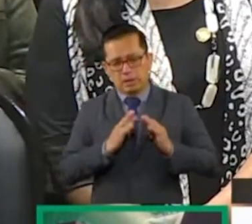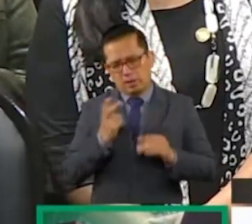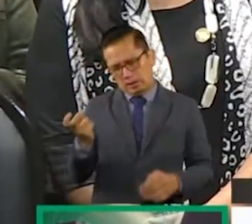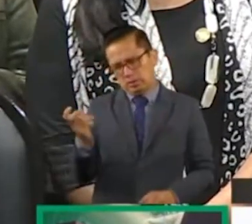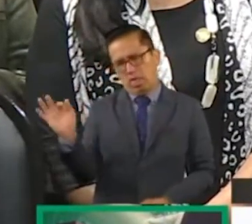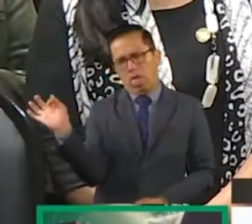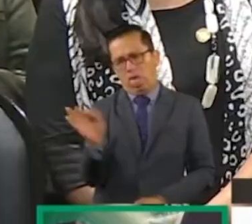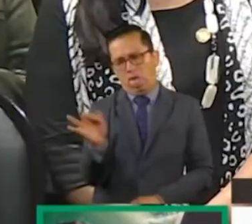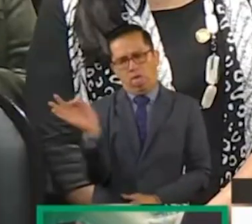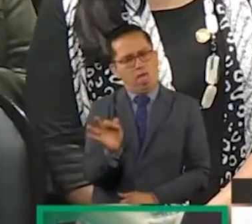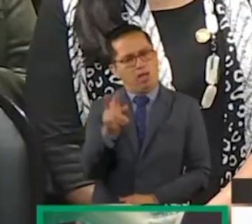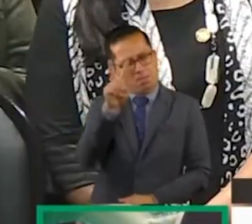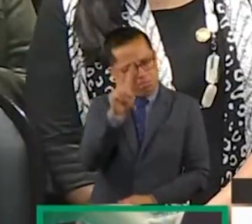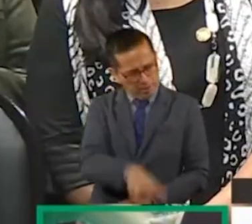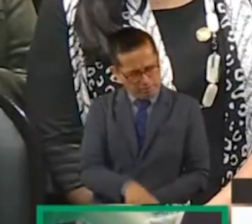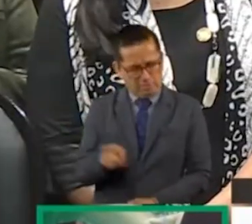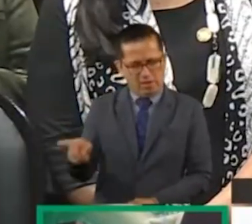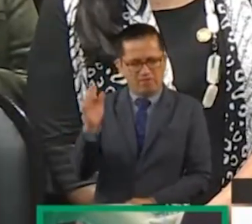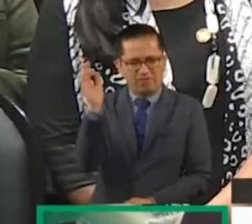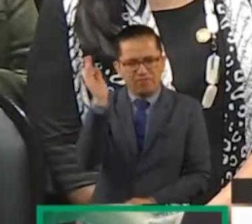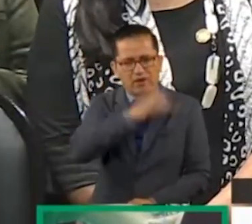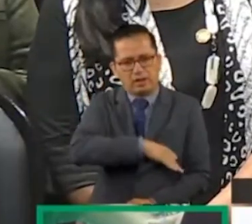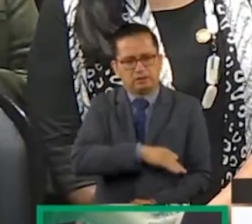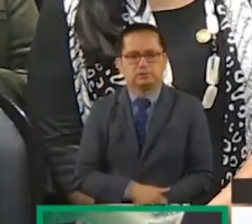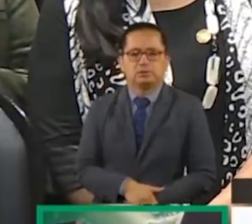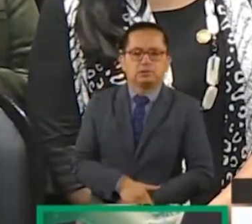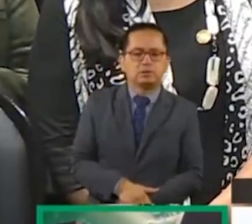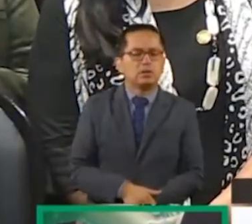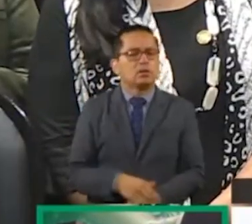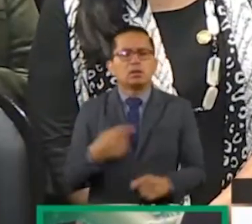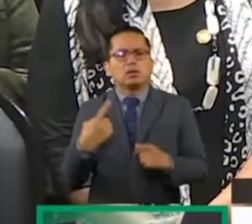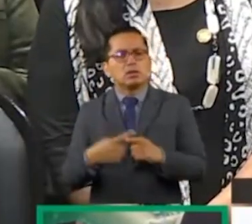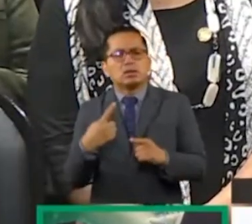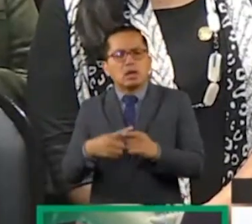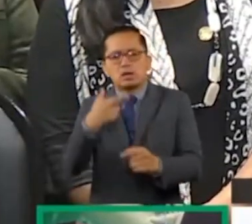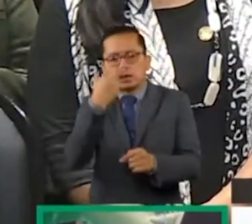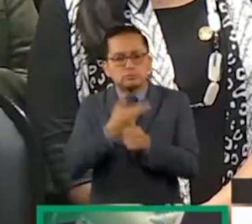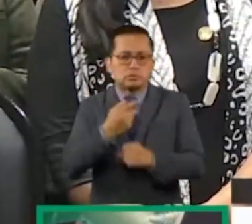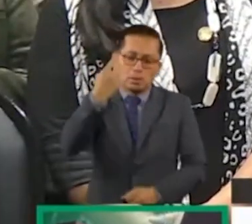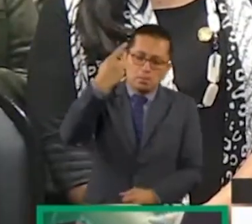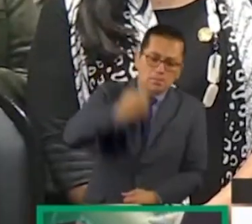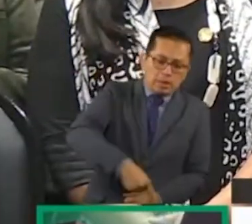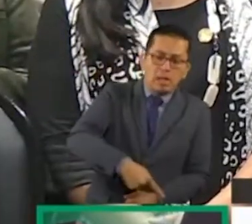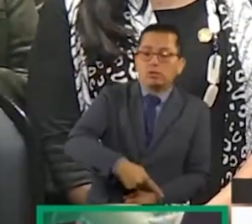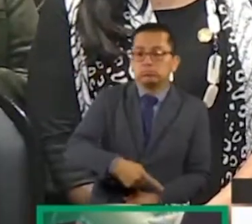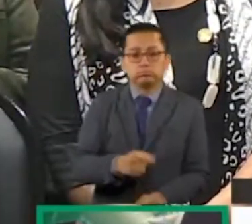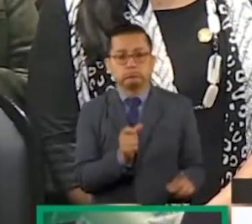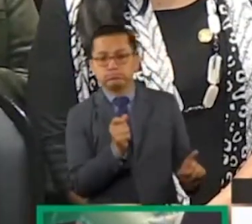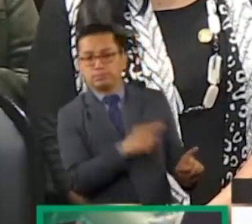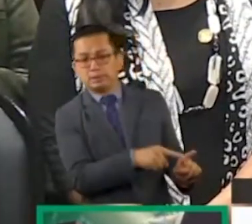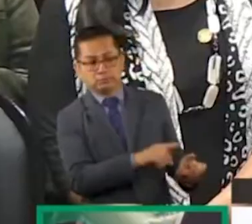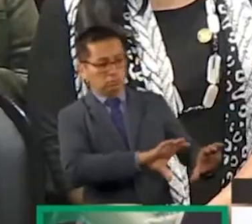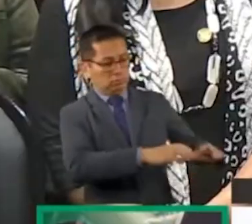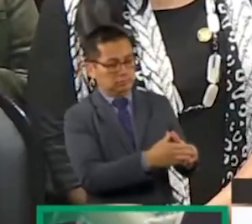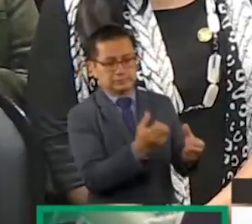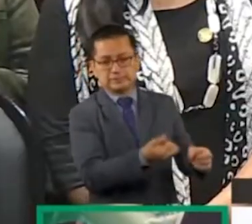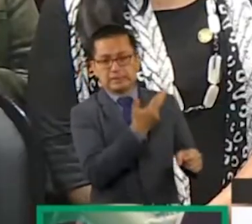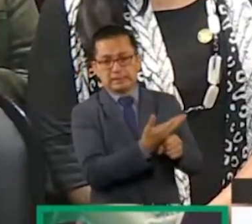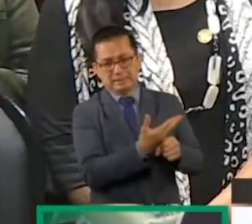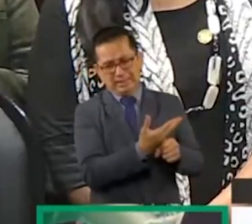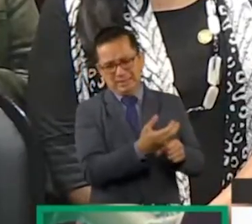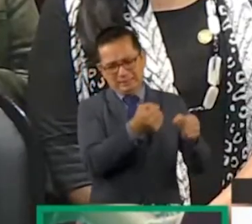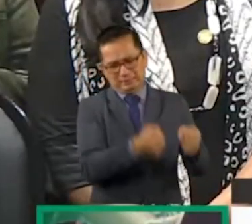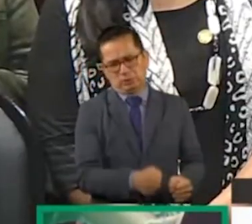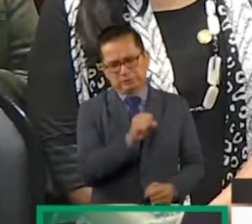total falacia. El cargo, quien los va a estar dirigiendo va a ser la propia Secretaría de